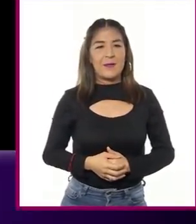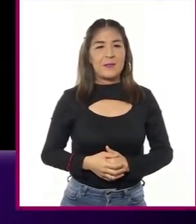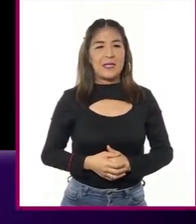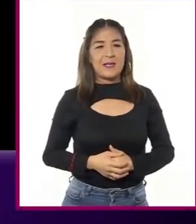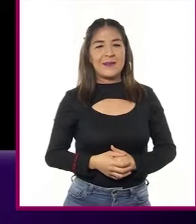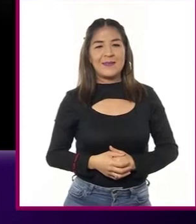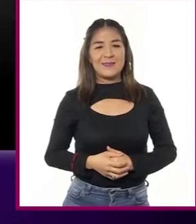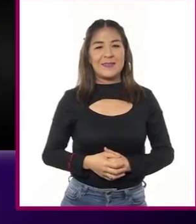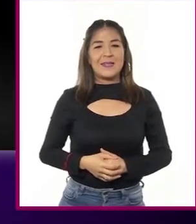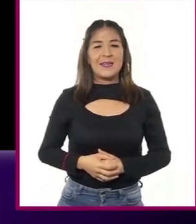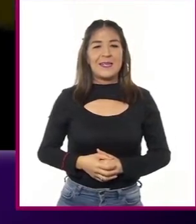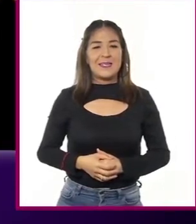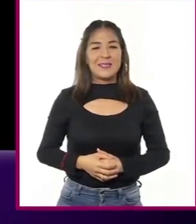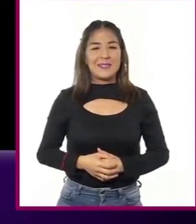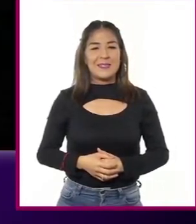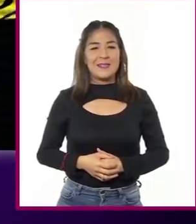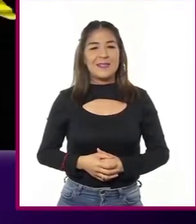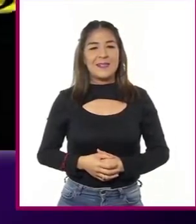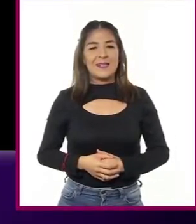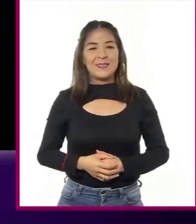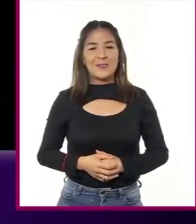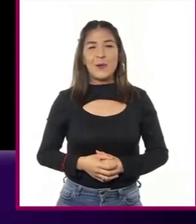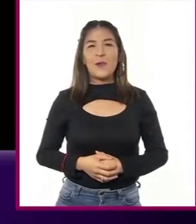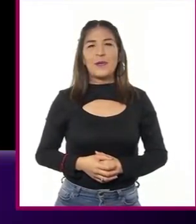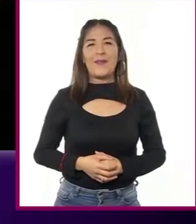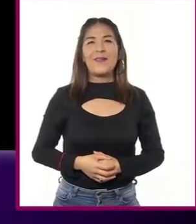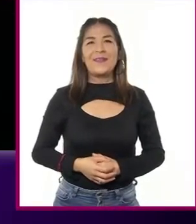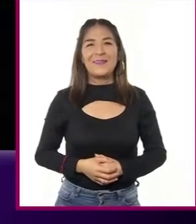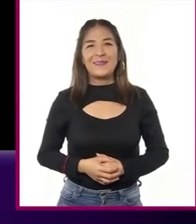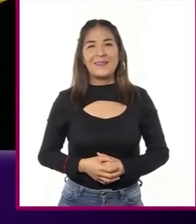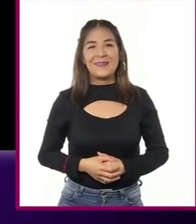Mil y una técnicas en la tecnología.